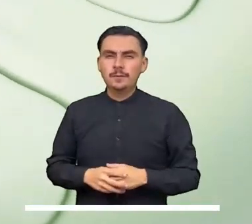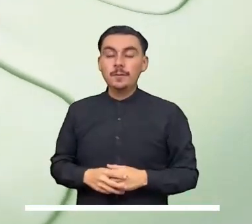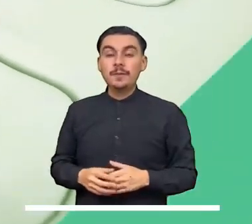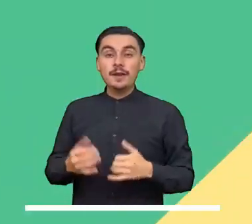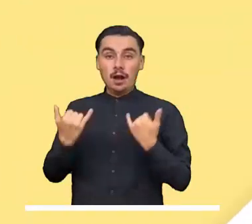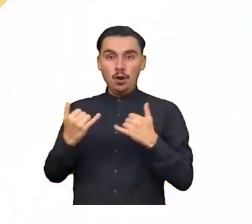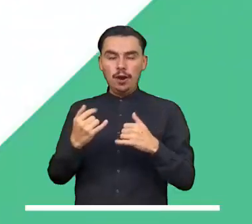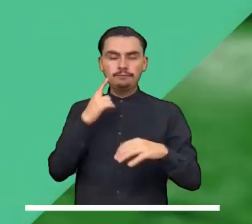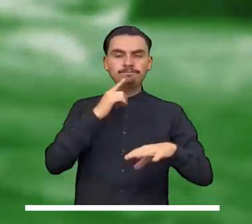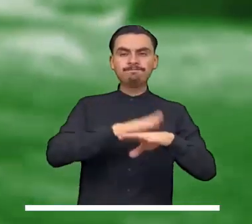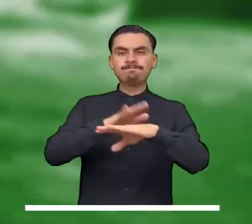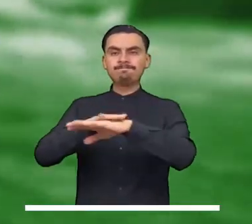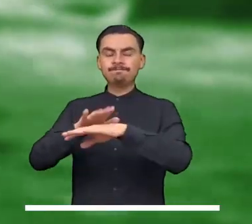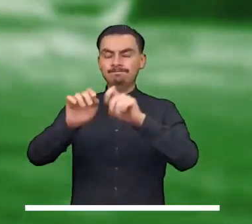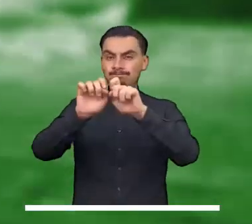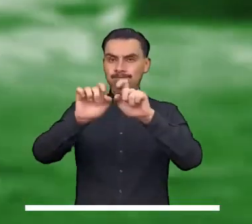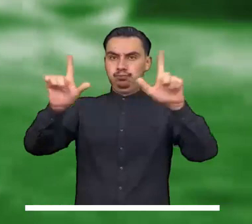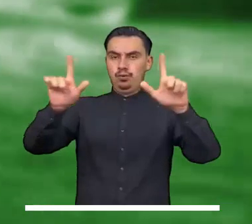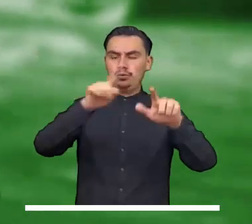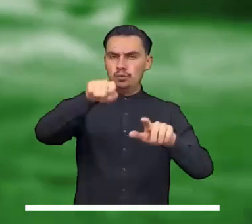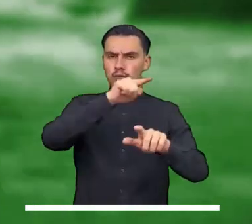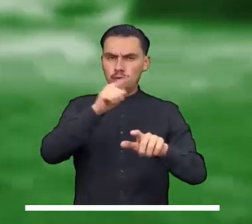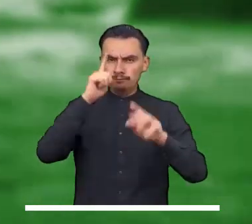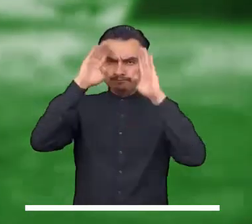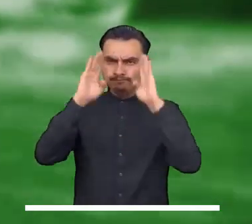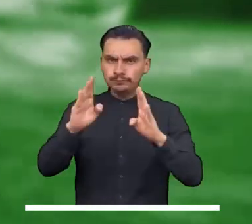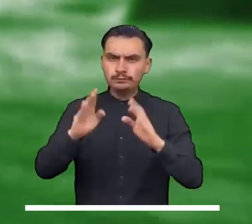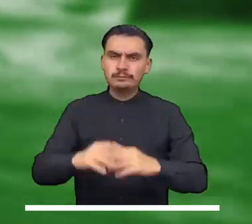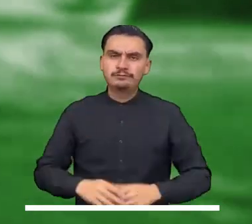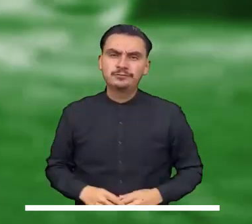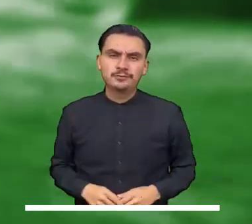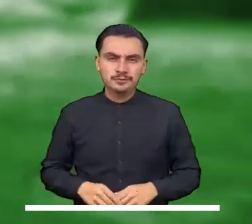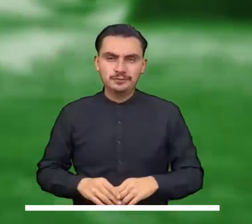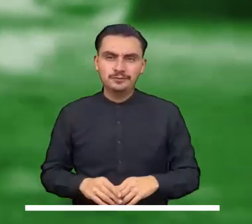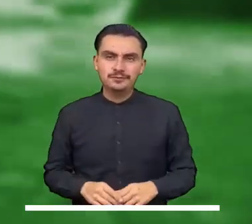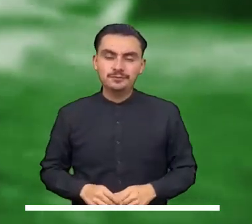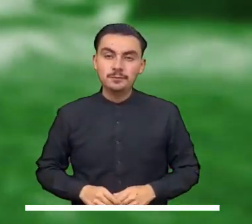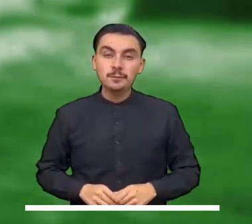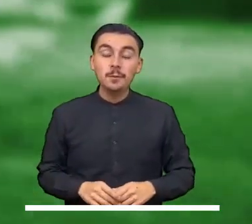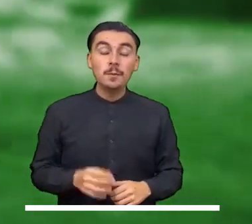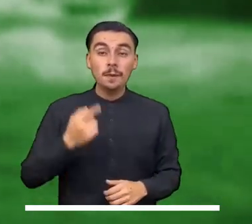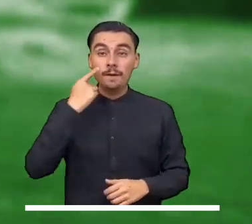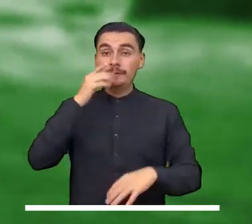sectores. Los invitamos a conocer las alertas más relevantes de esta tarde.